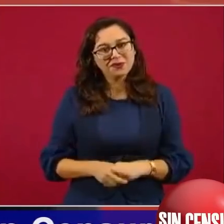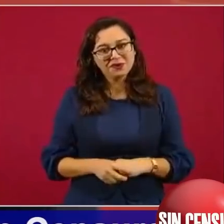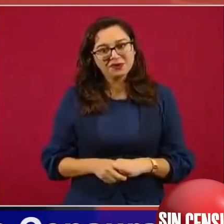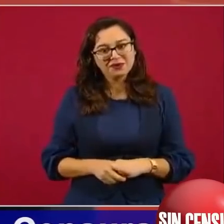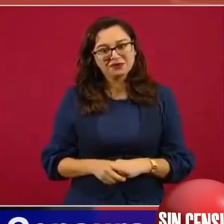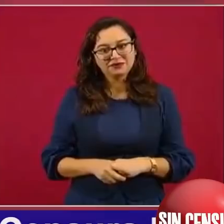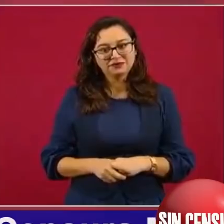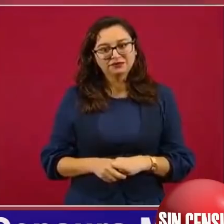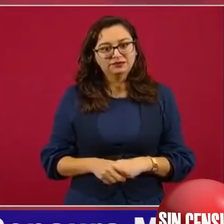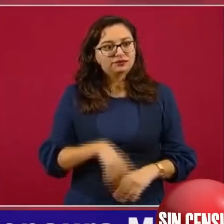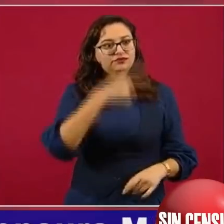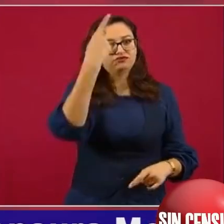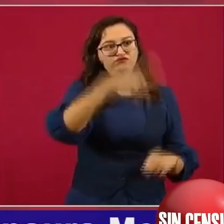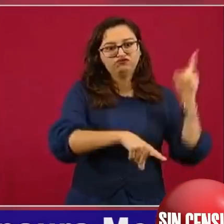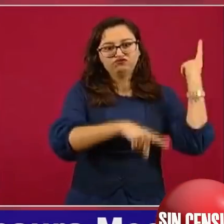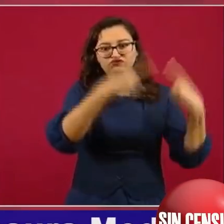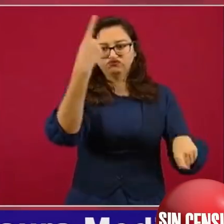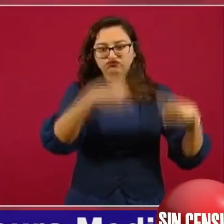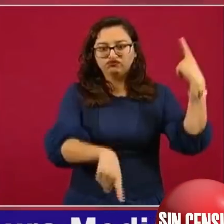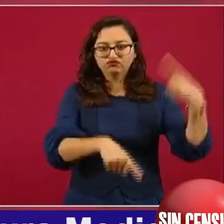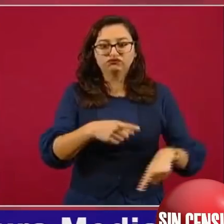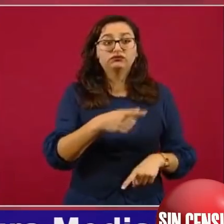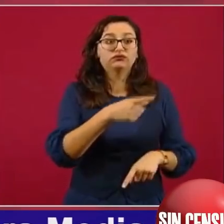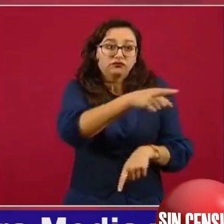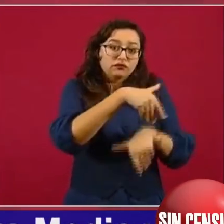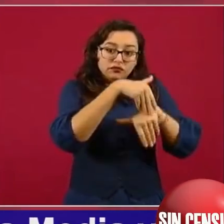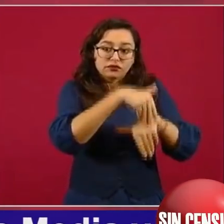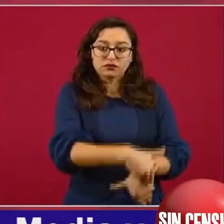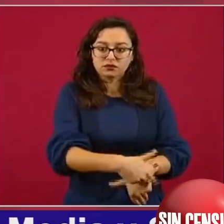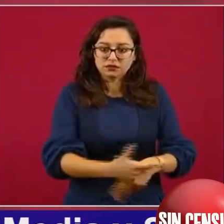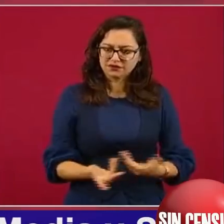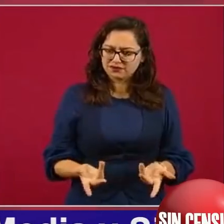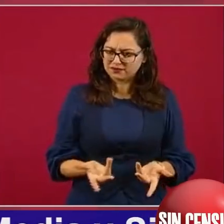de los machuchones de las finanzas,